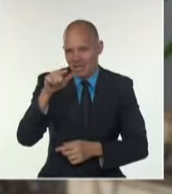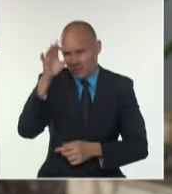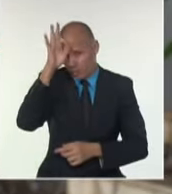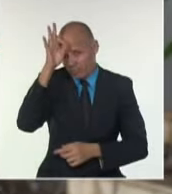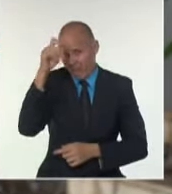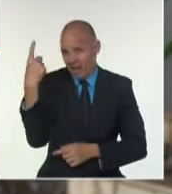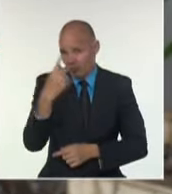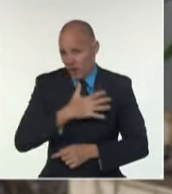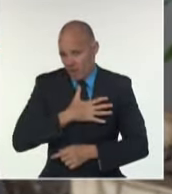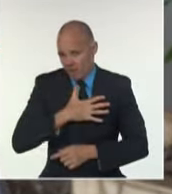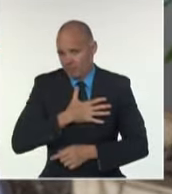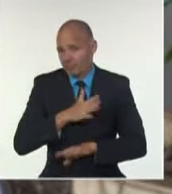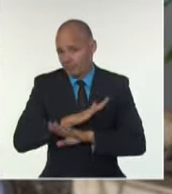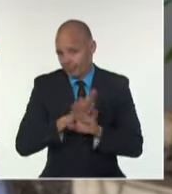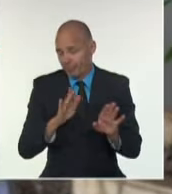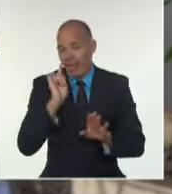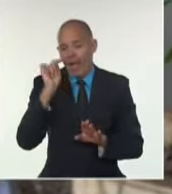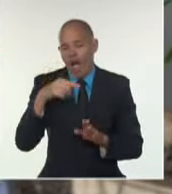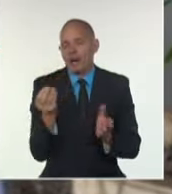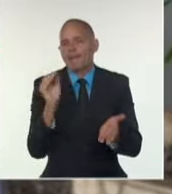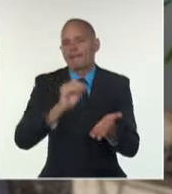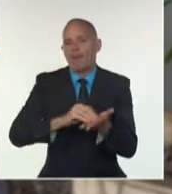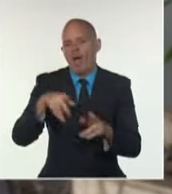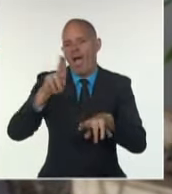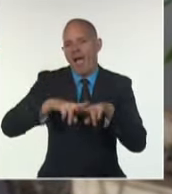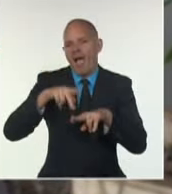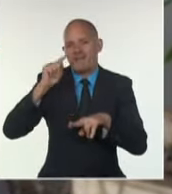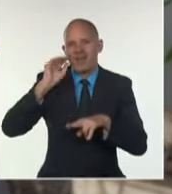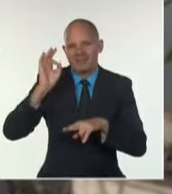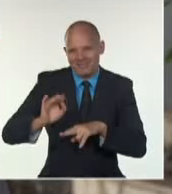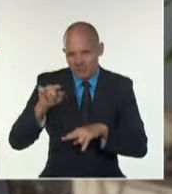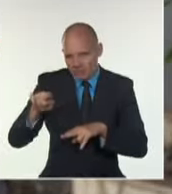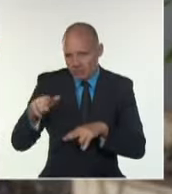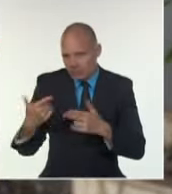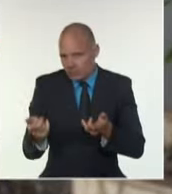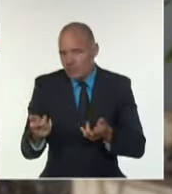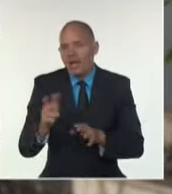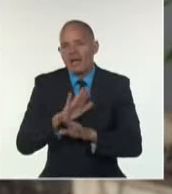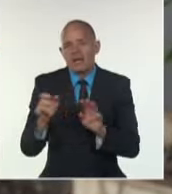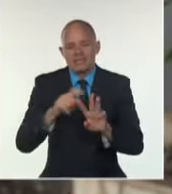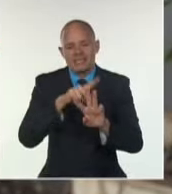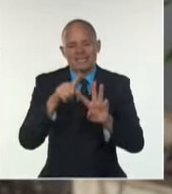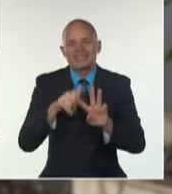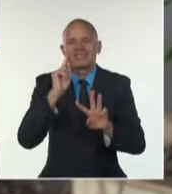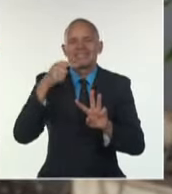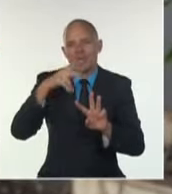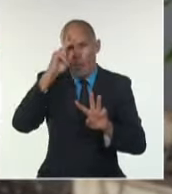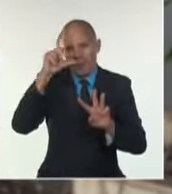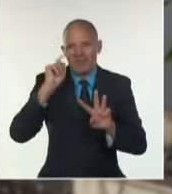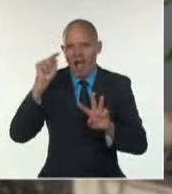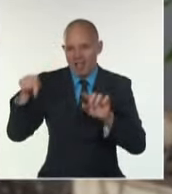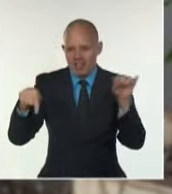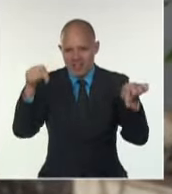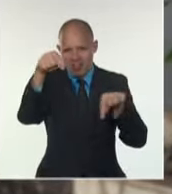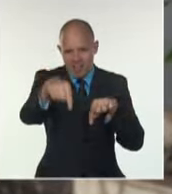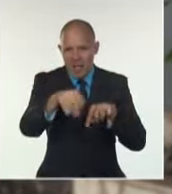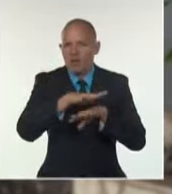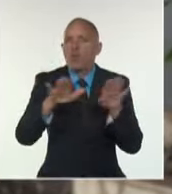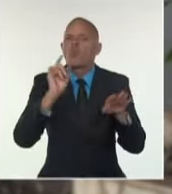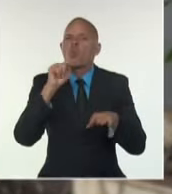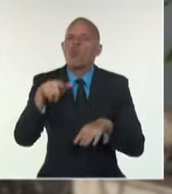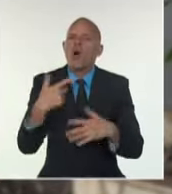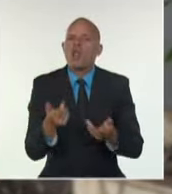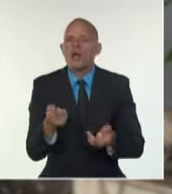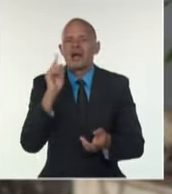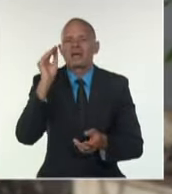sedes hospitalarias, que son el Hospital Calixto García, el Miguel Enrique y el Clínico de Tour, con el que ya se han tratado un grupo de pacientes y